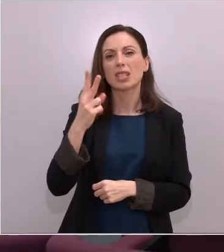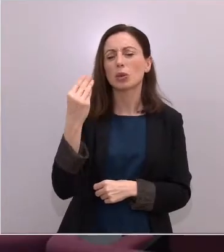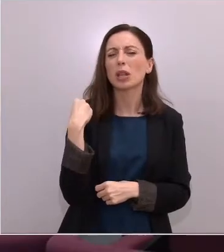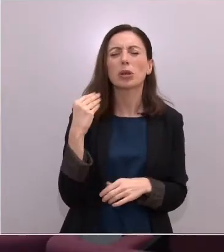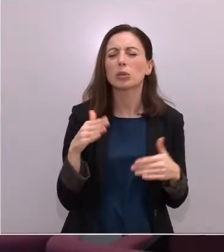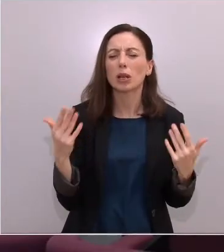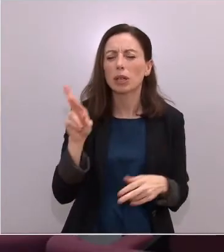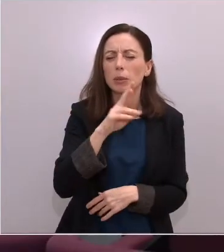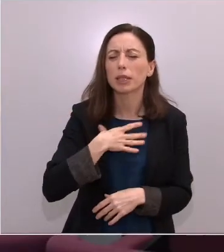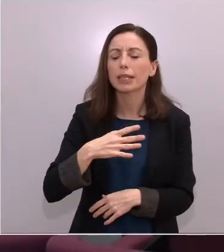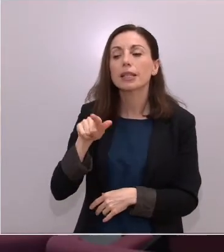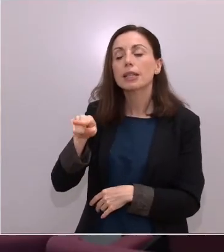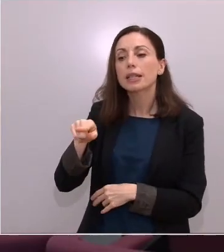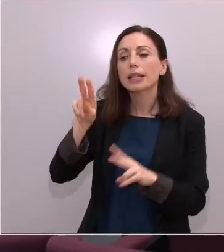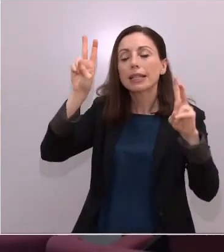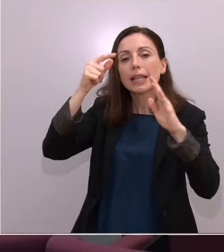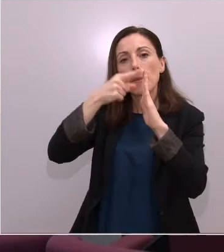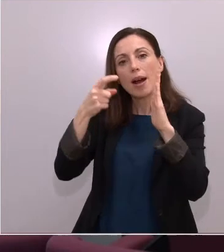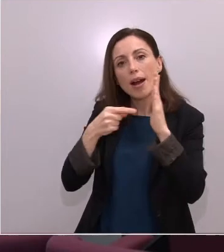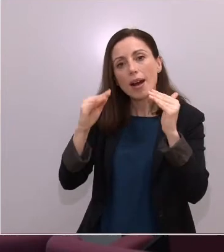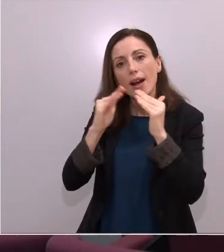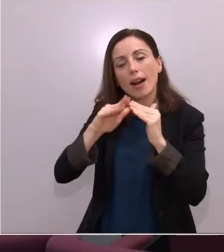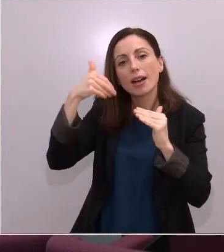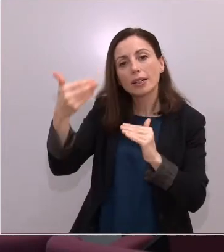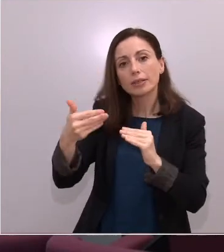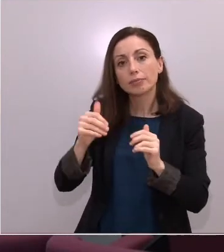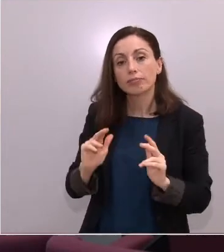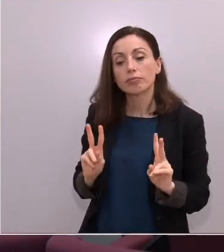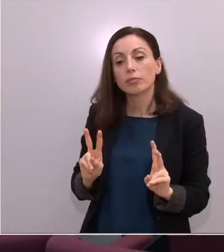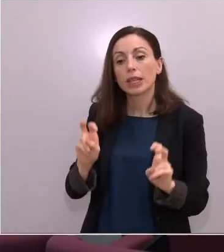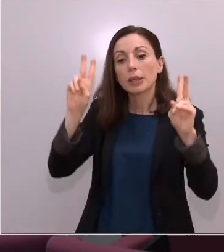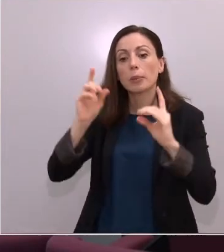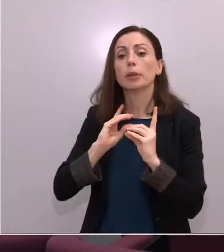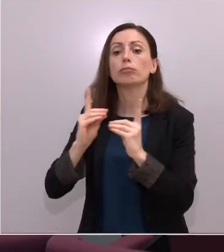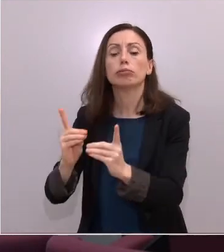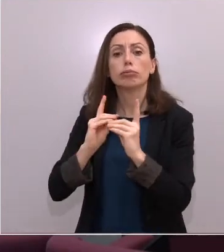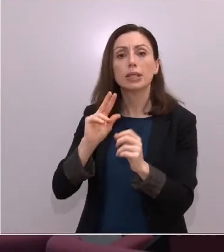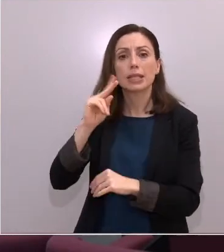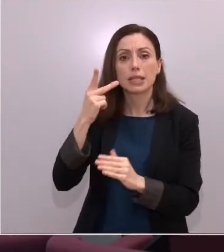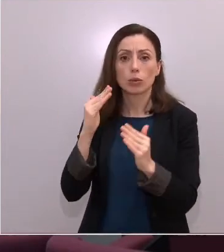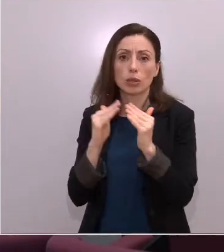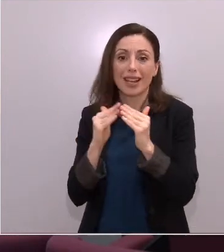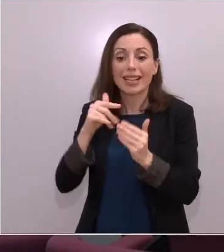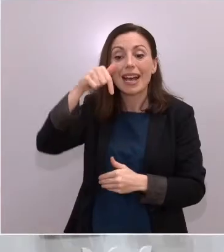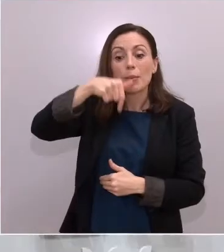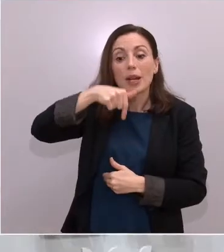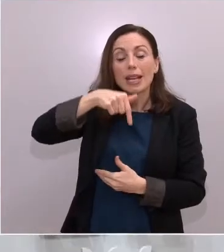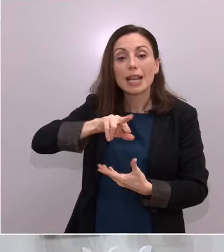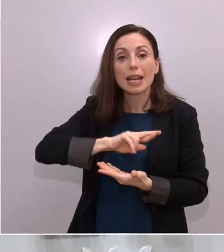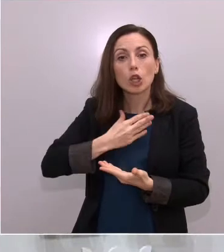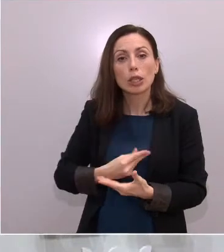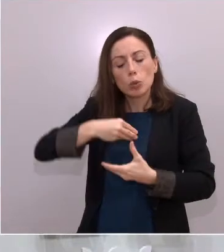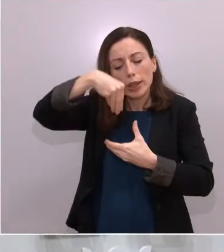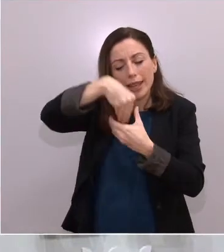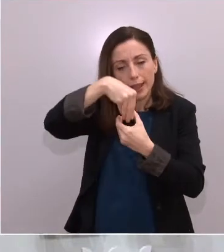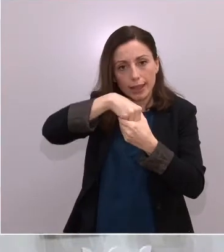era? Si considera que esa desescalada debería contemplar desde un principio los desplazamientos a las segundas residencias dentro de la región. Bueno, creo